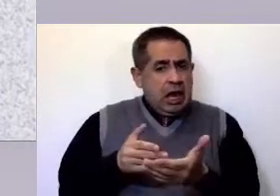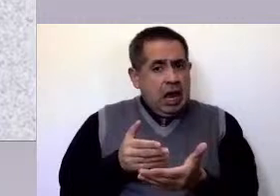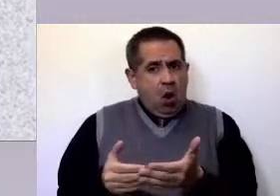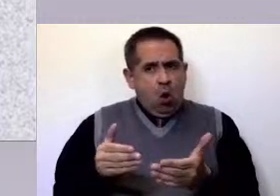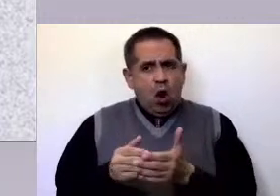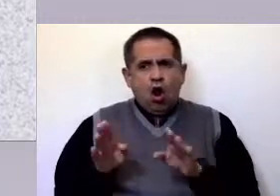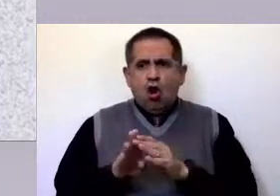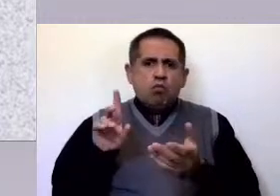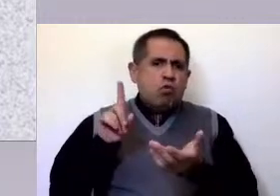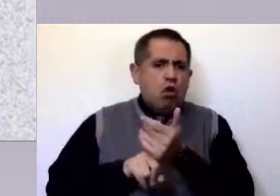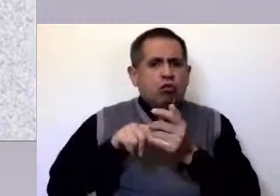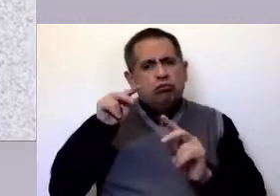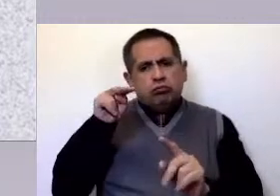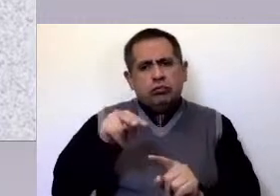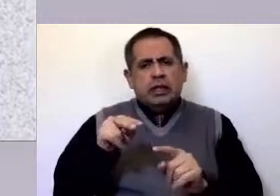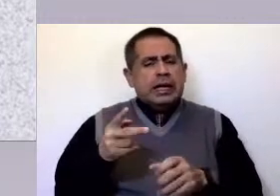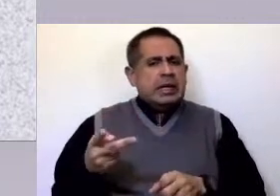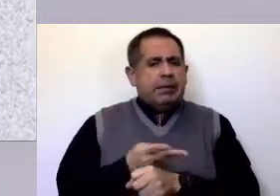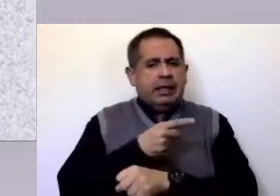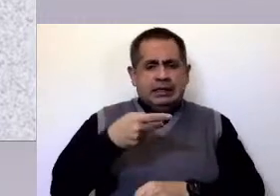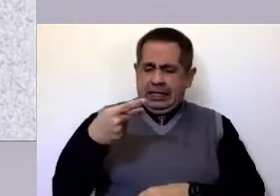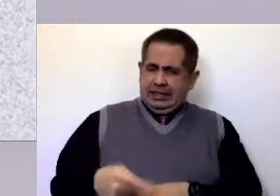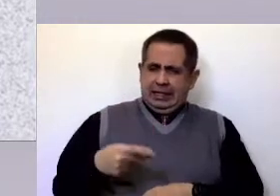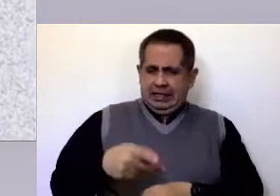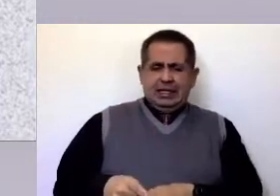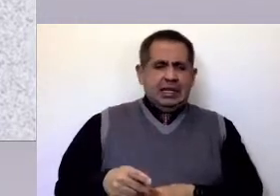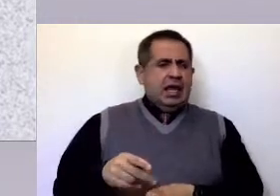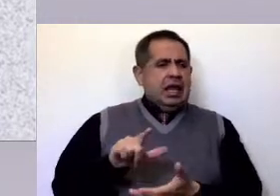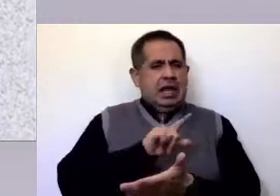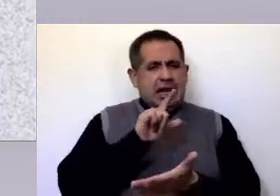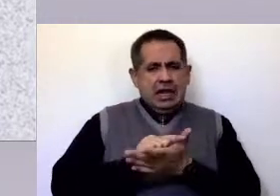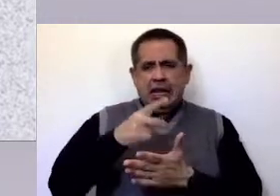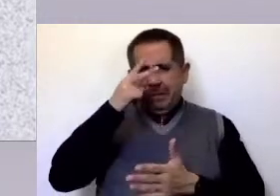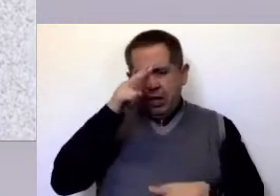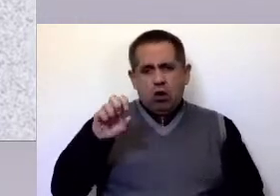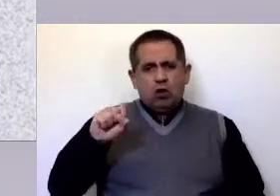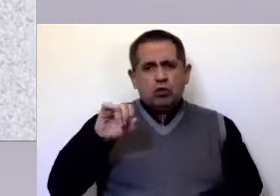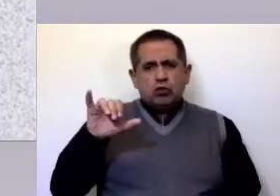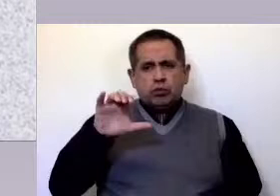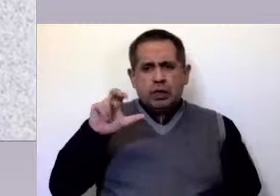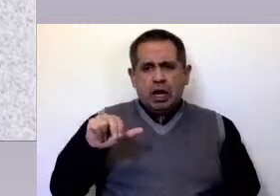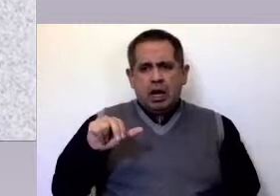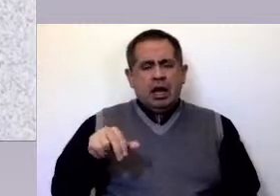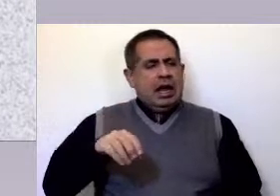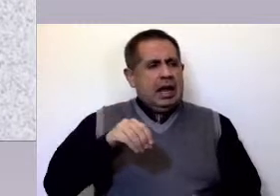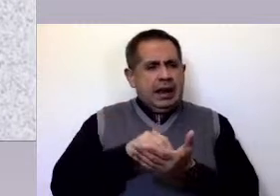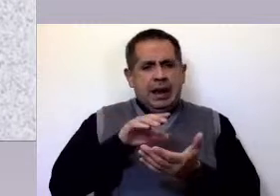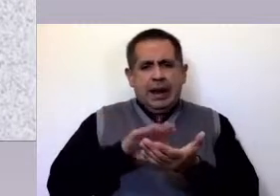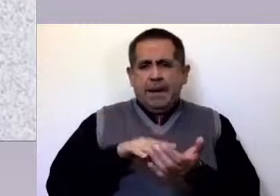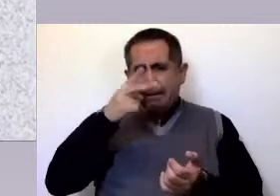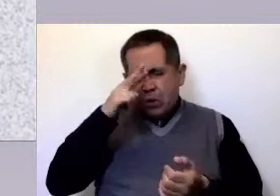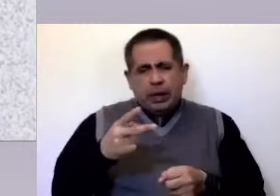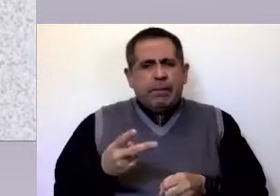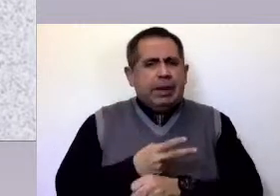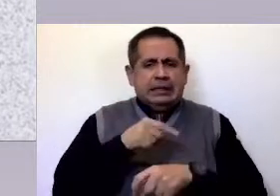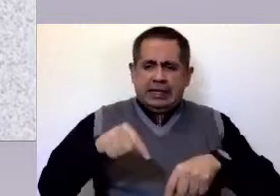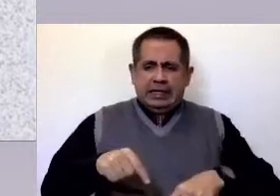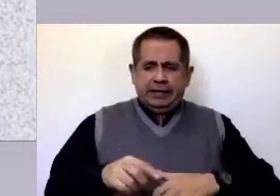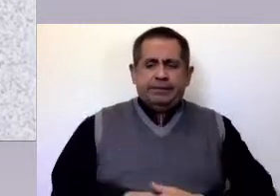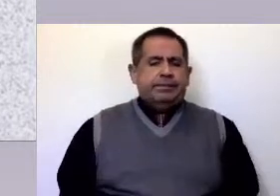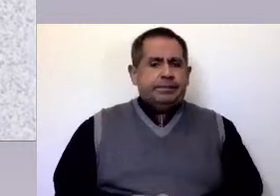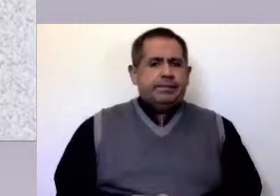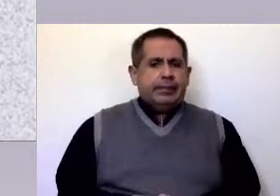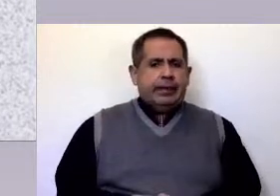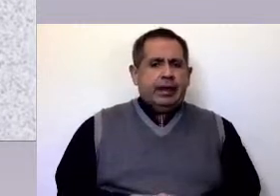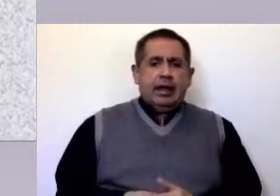que pasa en el derecho mexicano y en las sentencias de la suprema corte de justicia de la nación abordar el desarrollo de los derechos